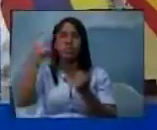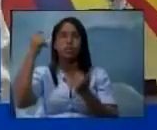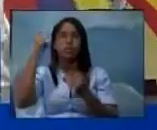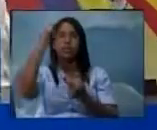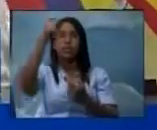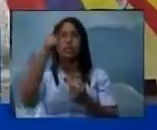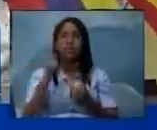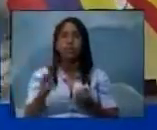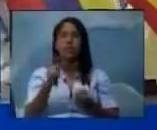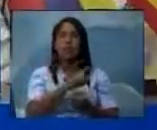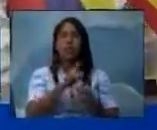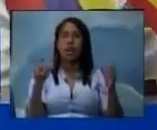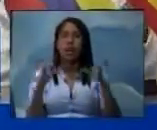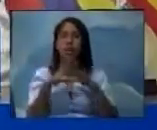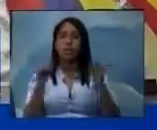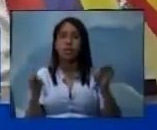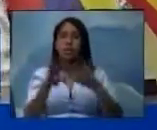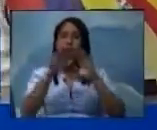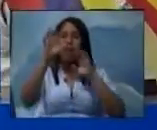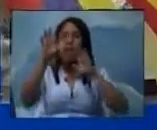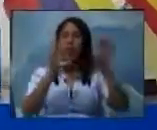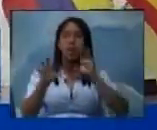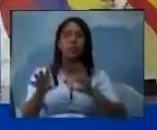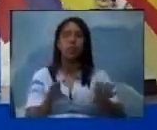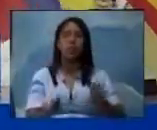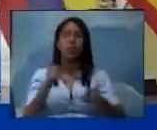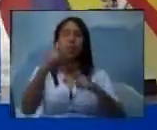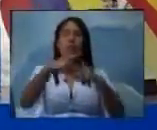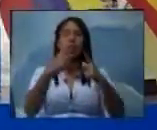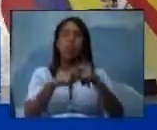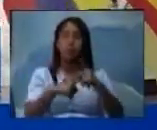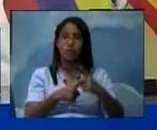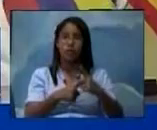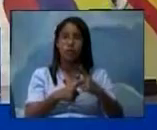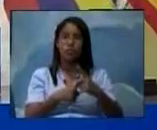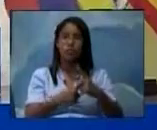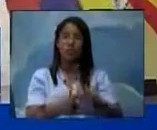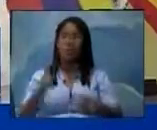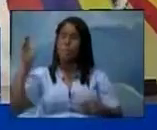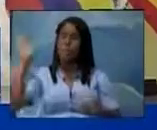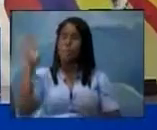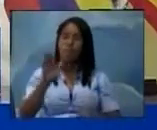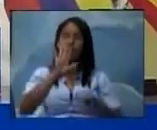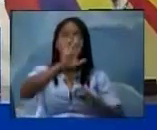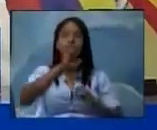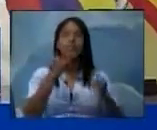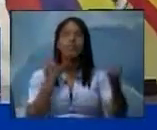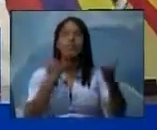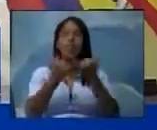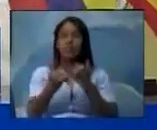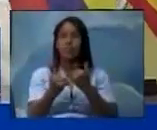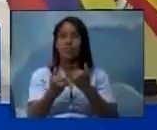para testimonio a todas las naciones, y entonces vendrá el fin.